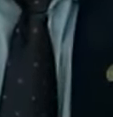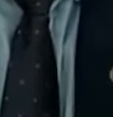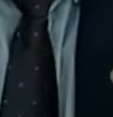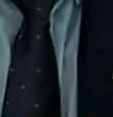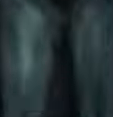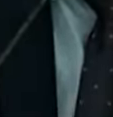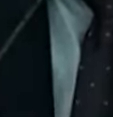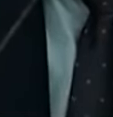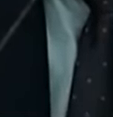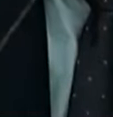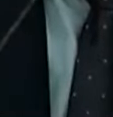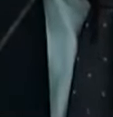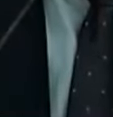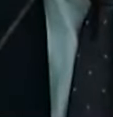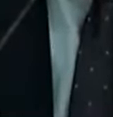su familia.